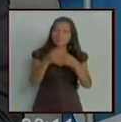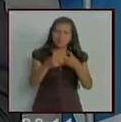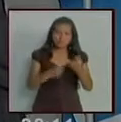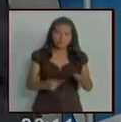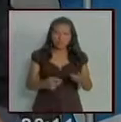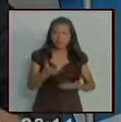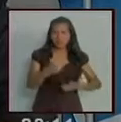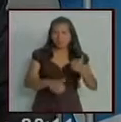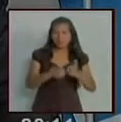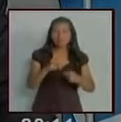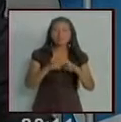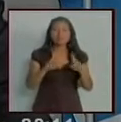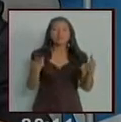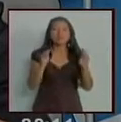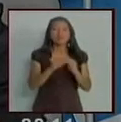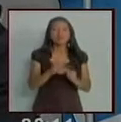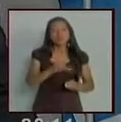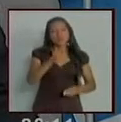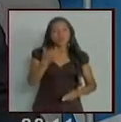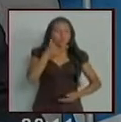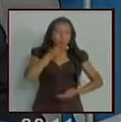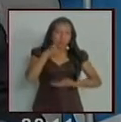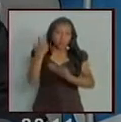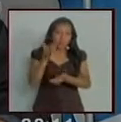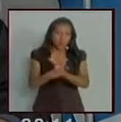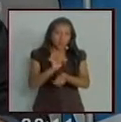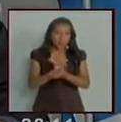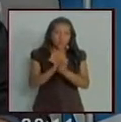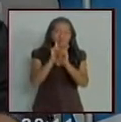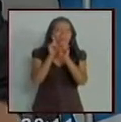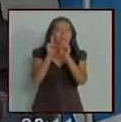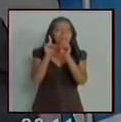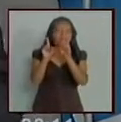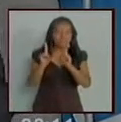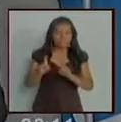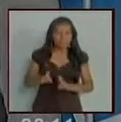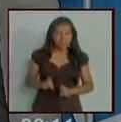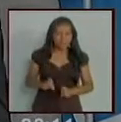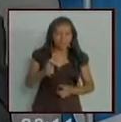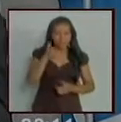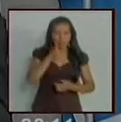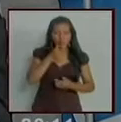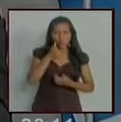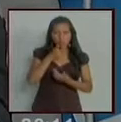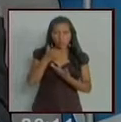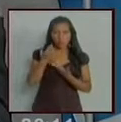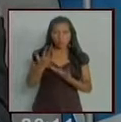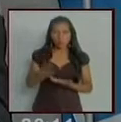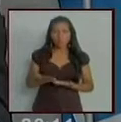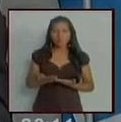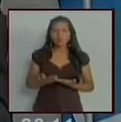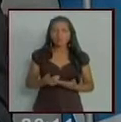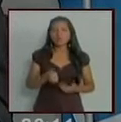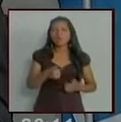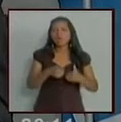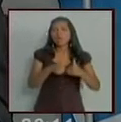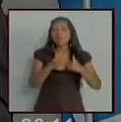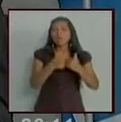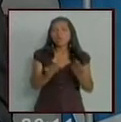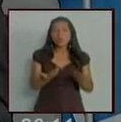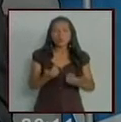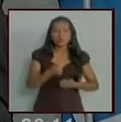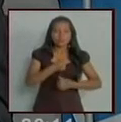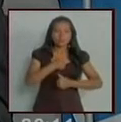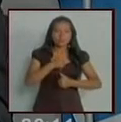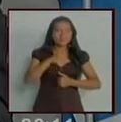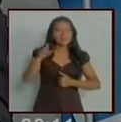muchísima atención a la doctora Bernadette Iglesias, porque le vamos a pedir a la doctora que nos diga los tipos de cuidados que debemos